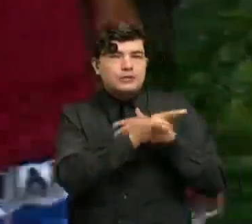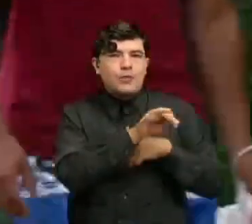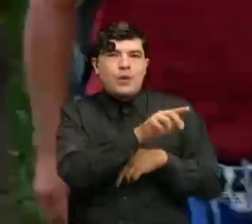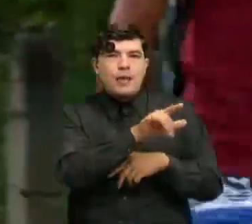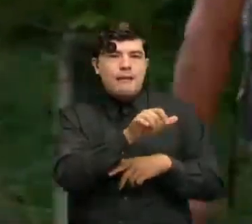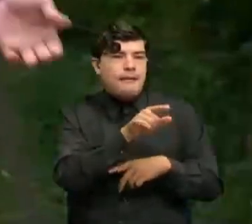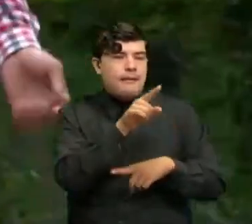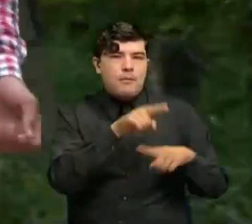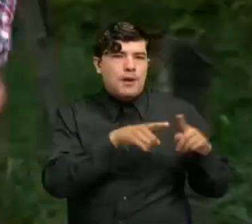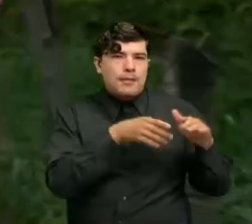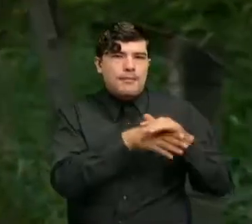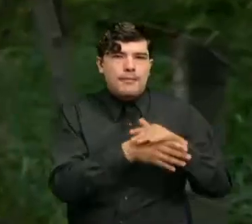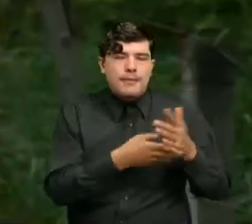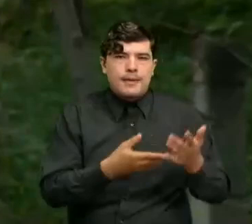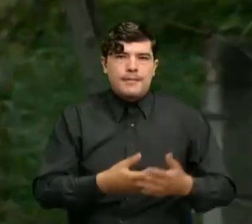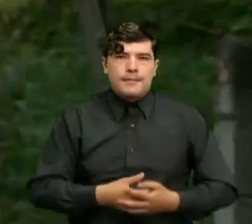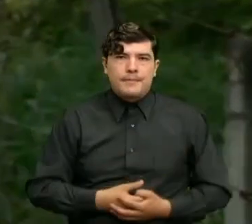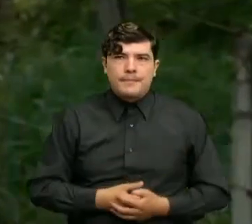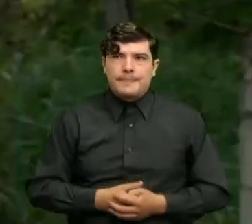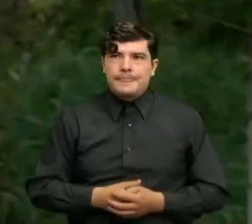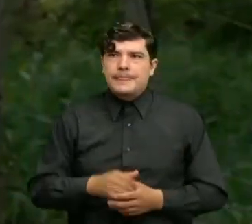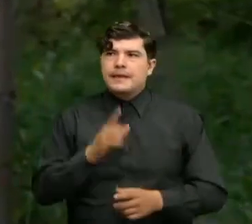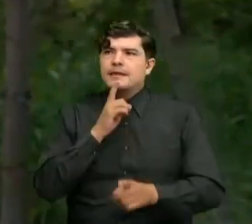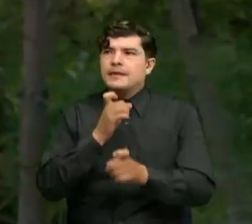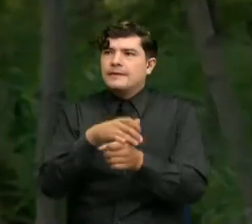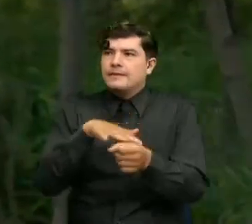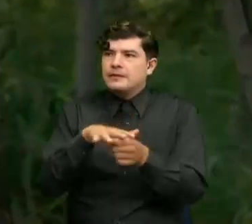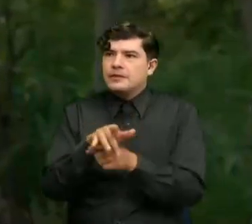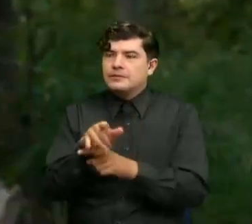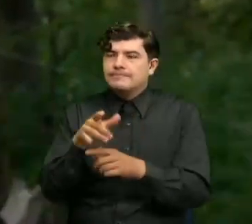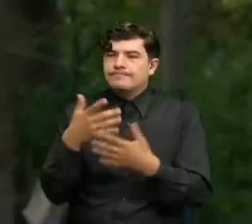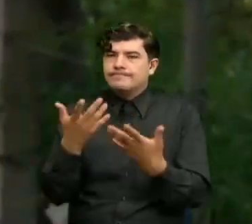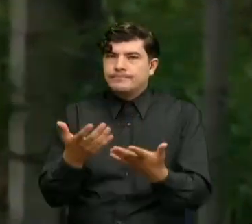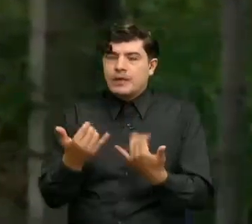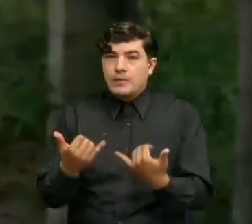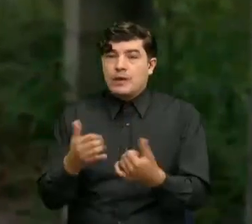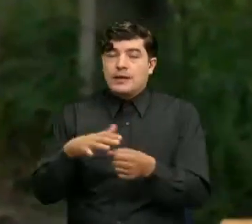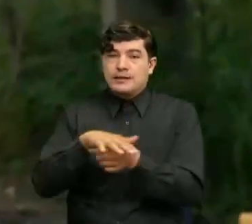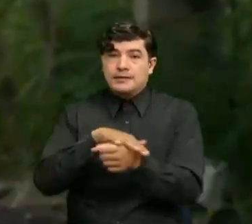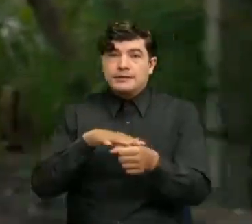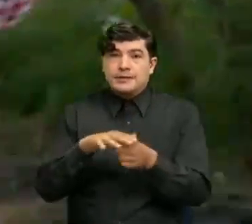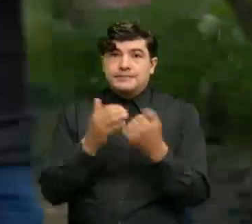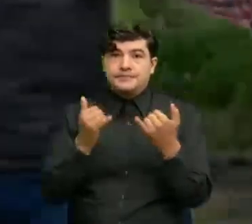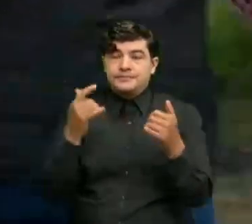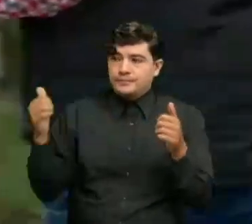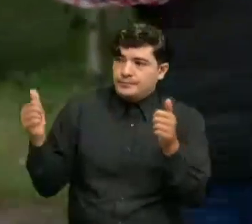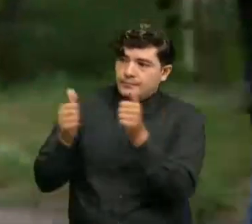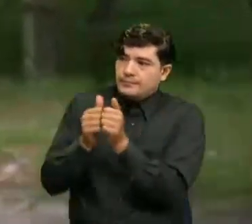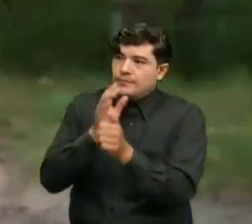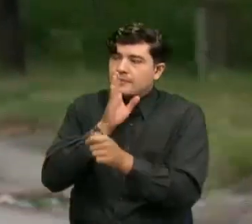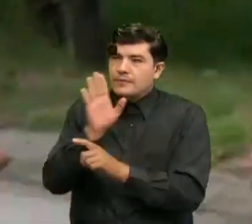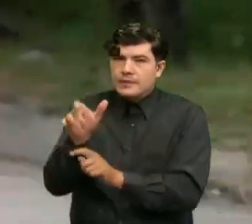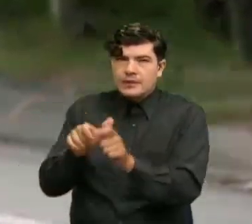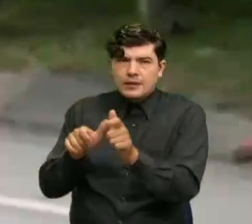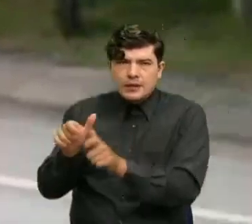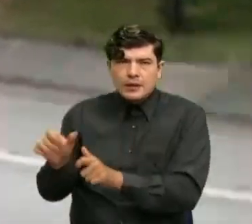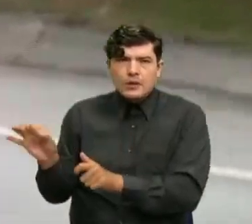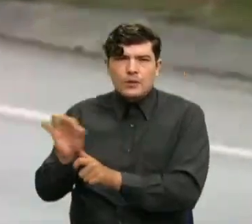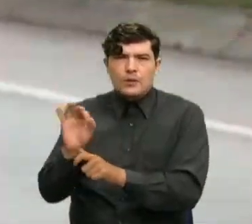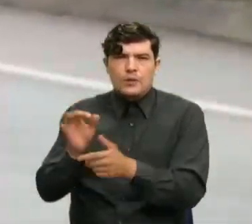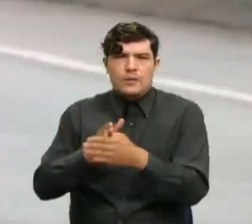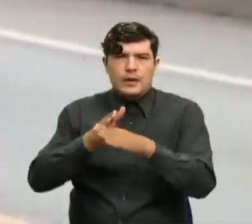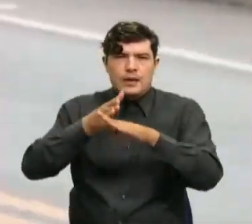Esa situación y centenares de ciudadanos han estado recorriendo estas vías. Pero nosotros estuvimos acompañando a las personas y también los